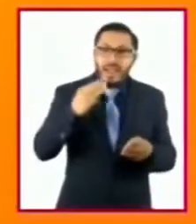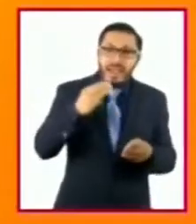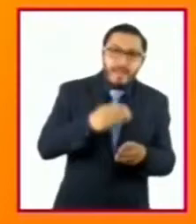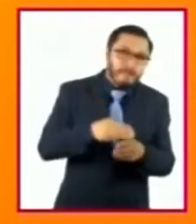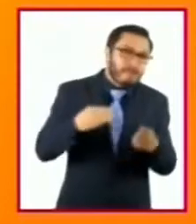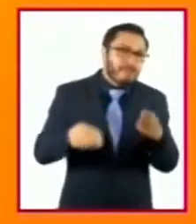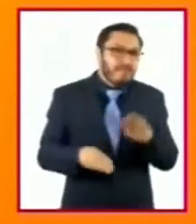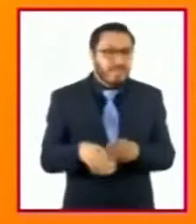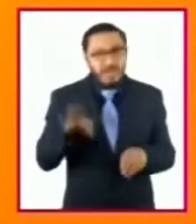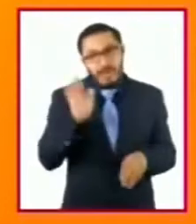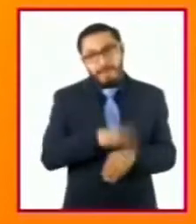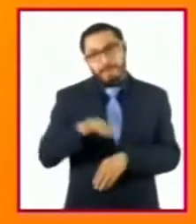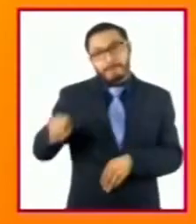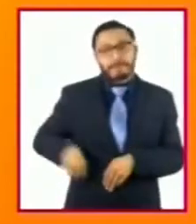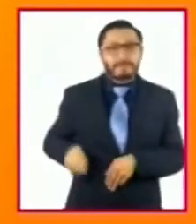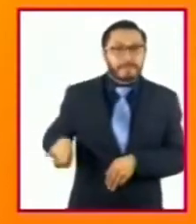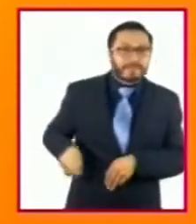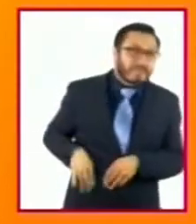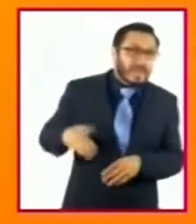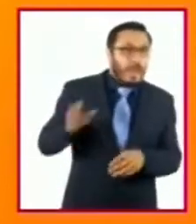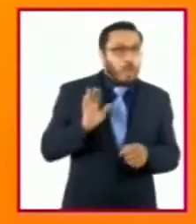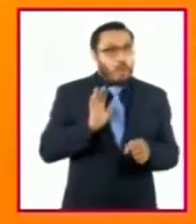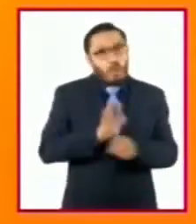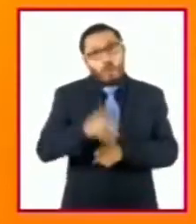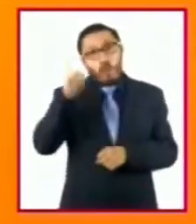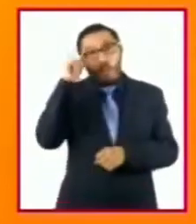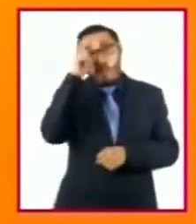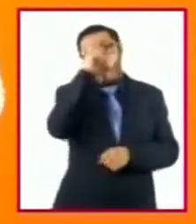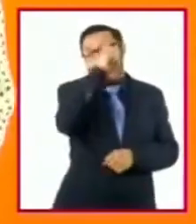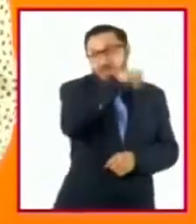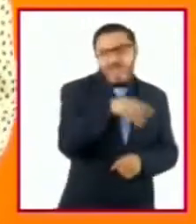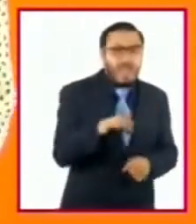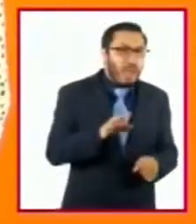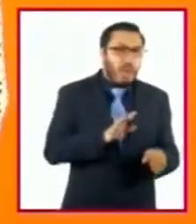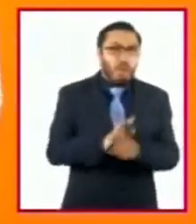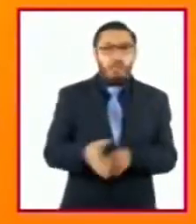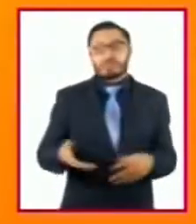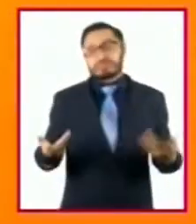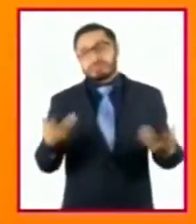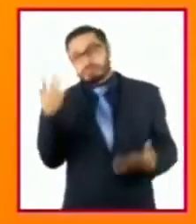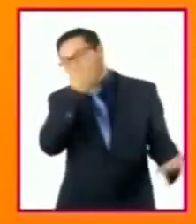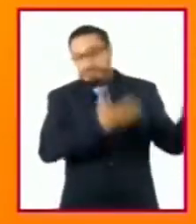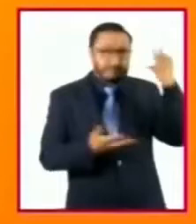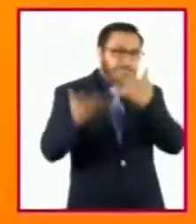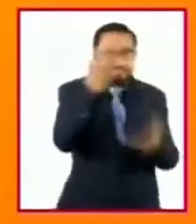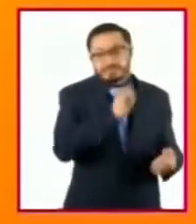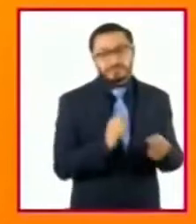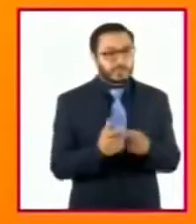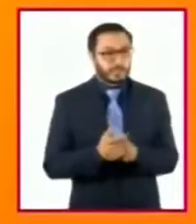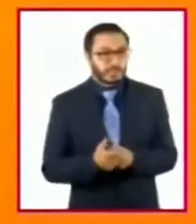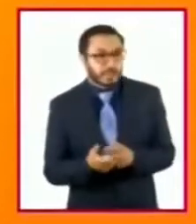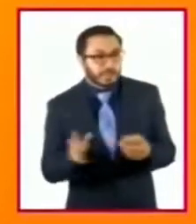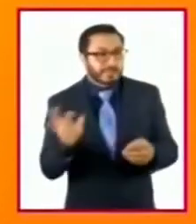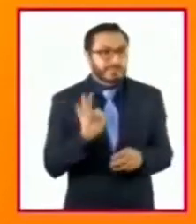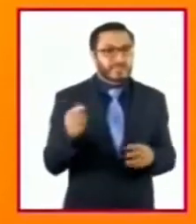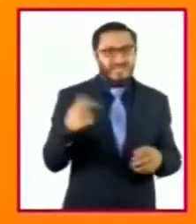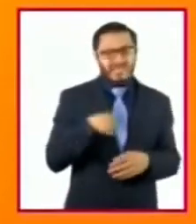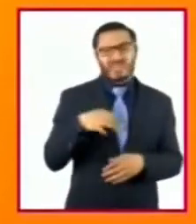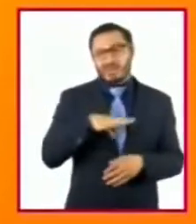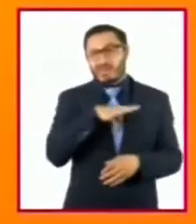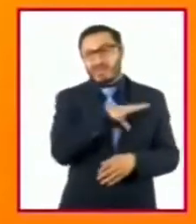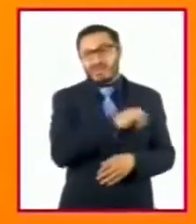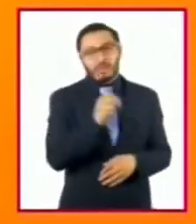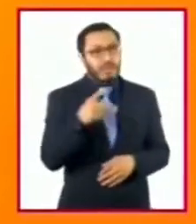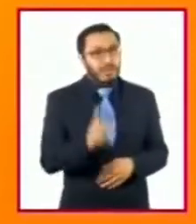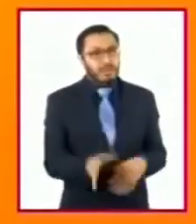qué tipo de materia se nos dificulta más, dónde nos atoramos. A lo mejor hay alguna materia que me gusta mucho,